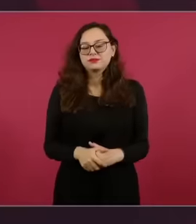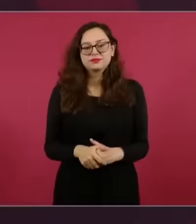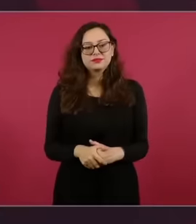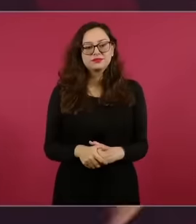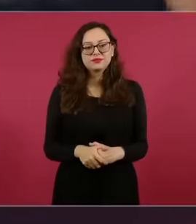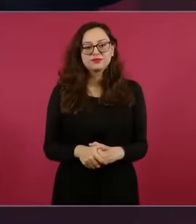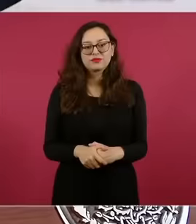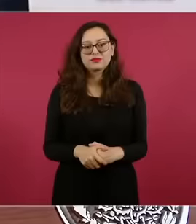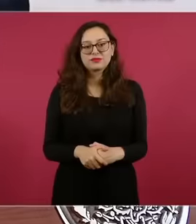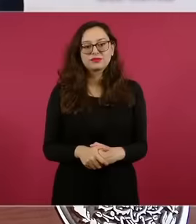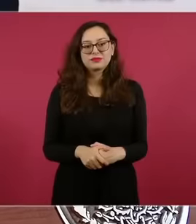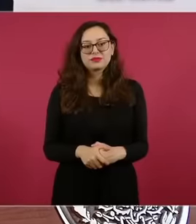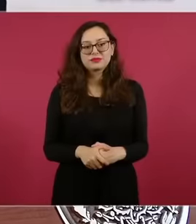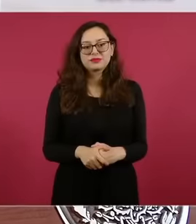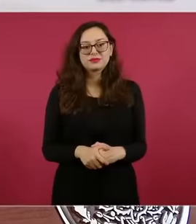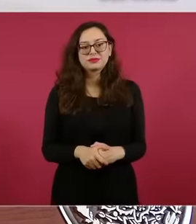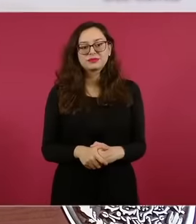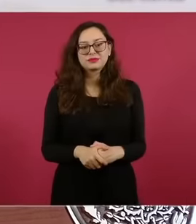Aquí,